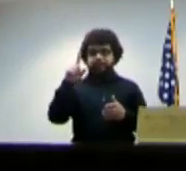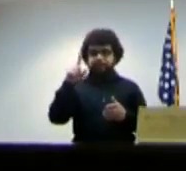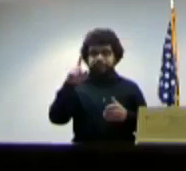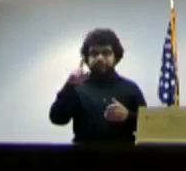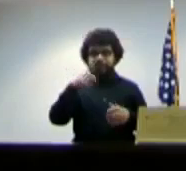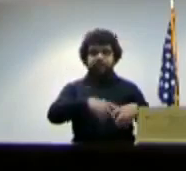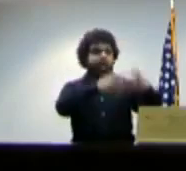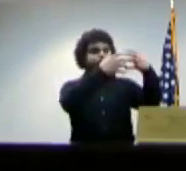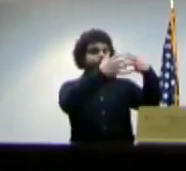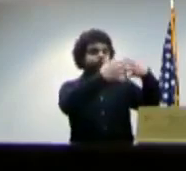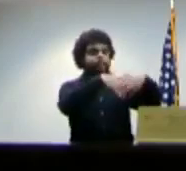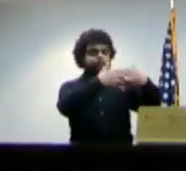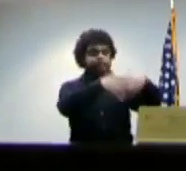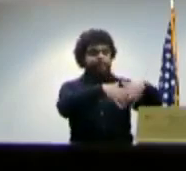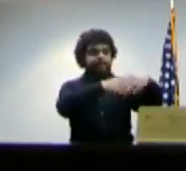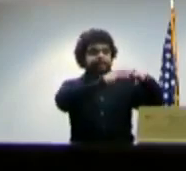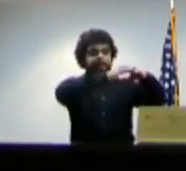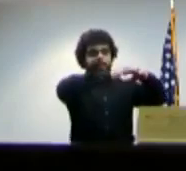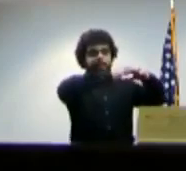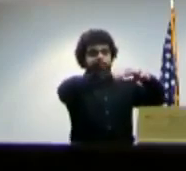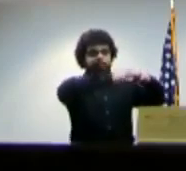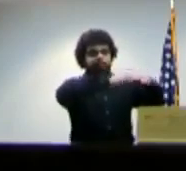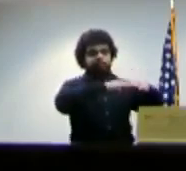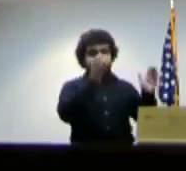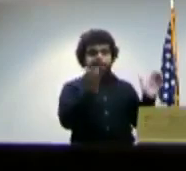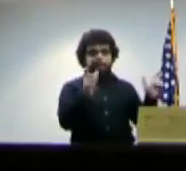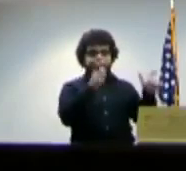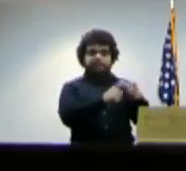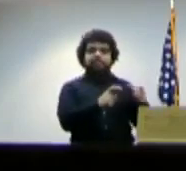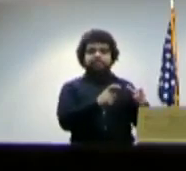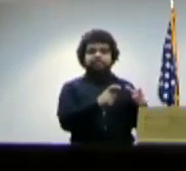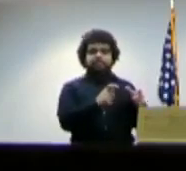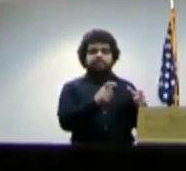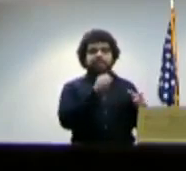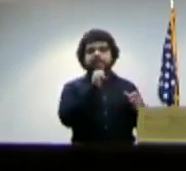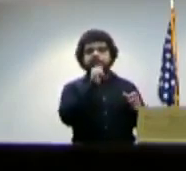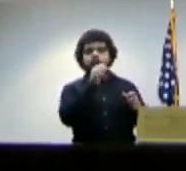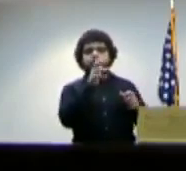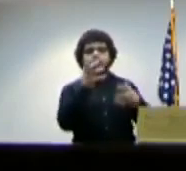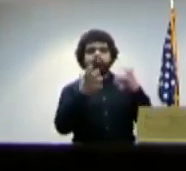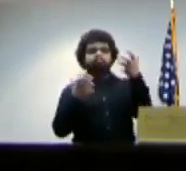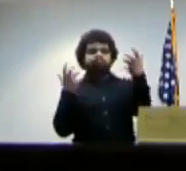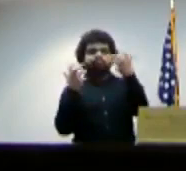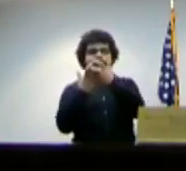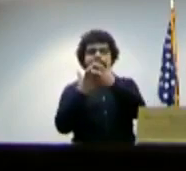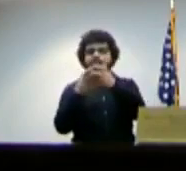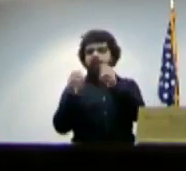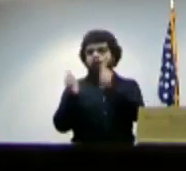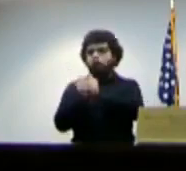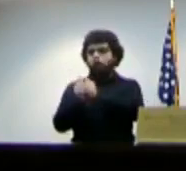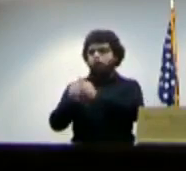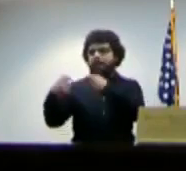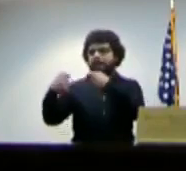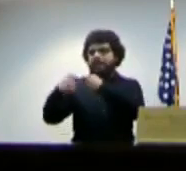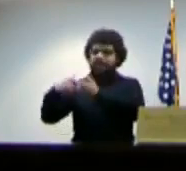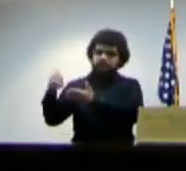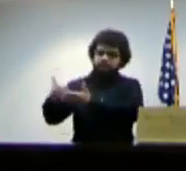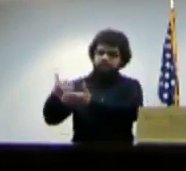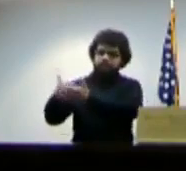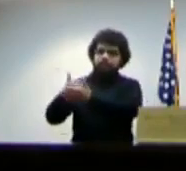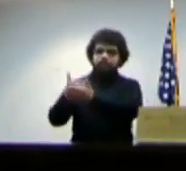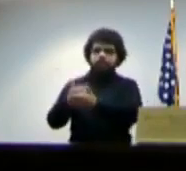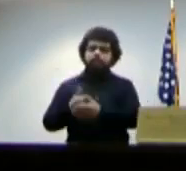unidades que son menos eficientes, unidades que no son compatibles con la energía renovable y están establecidos en el